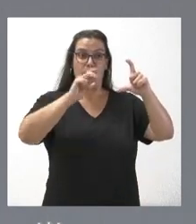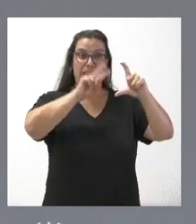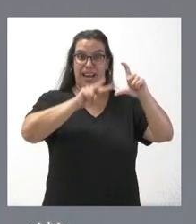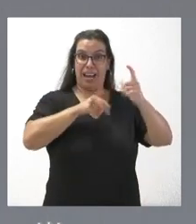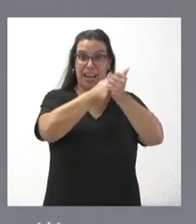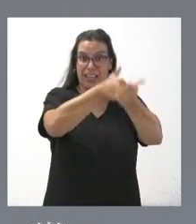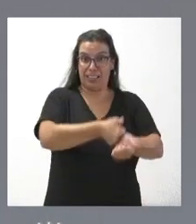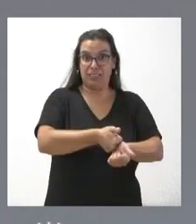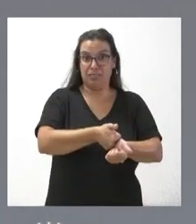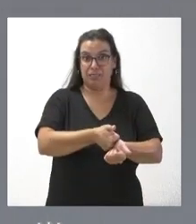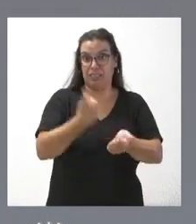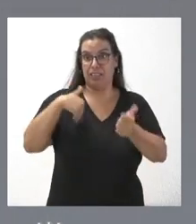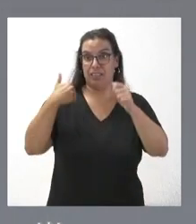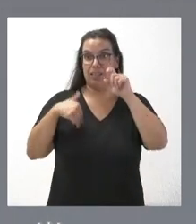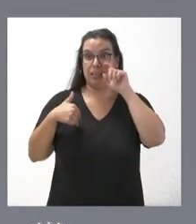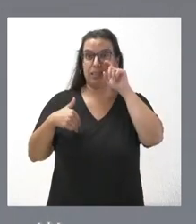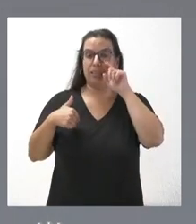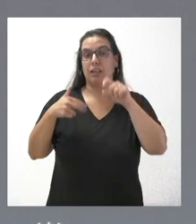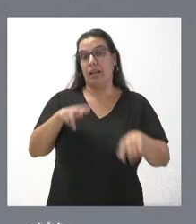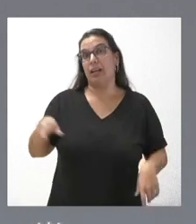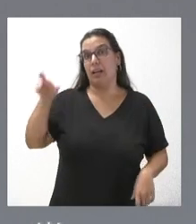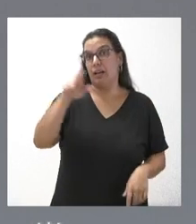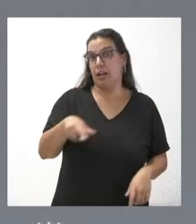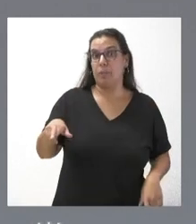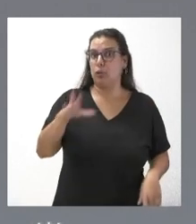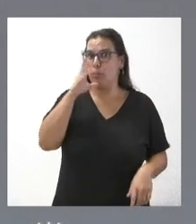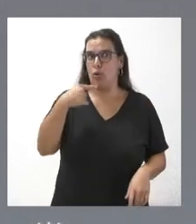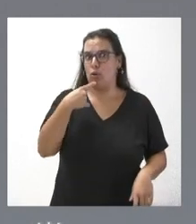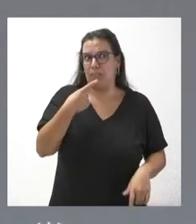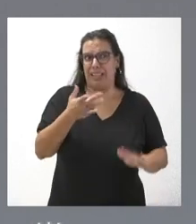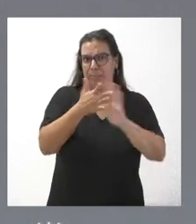le leí el párrafo final. Se lo vuelvo a repetir, que es muy explícito.